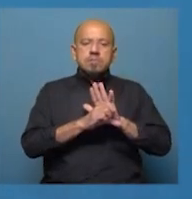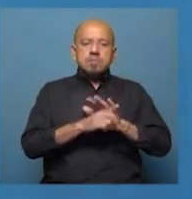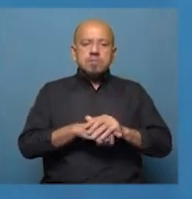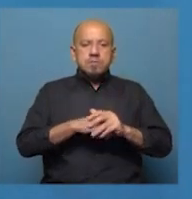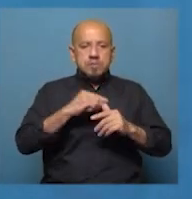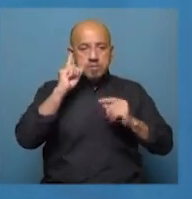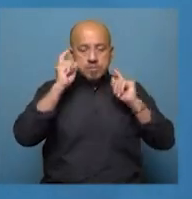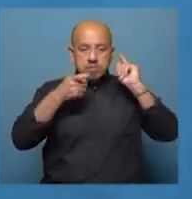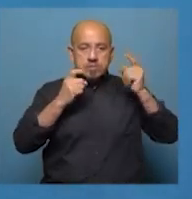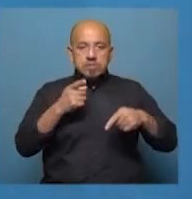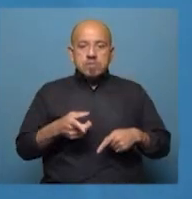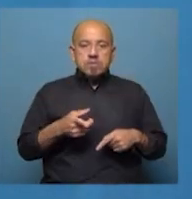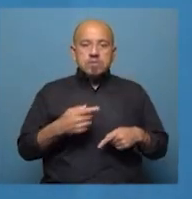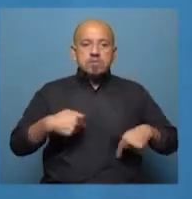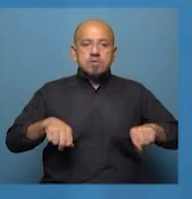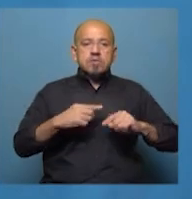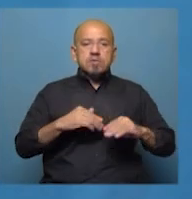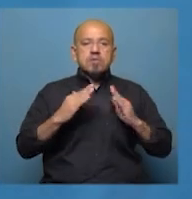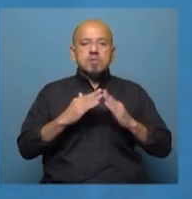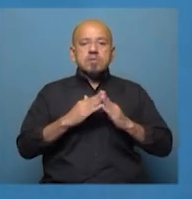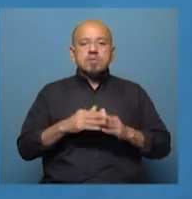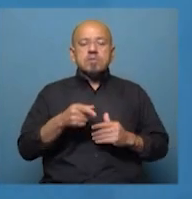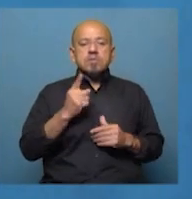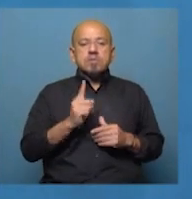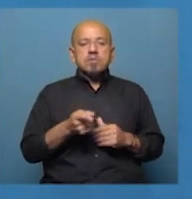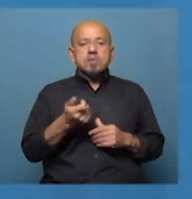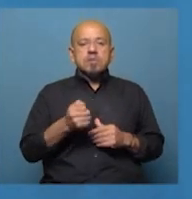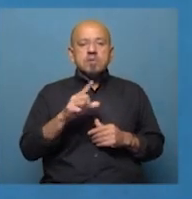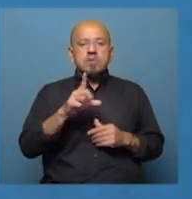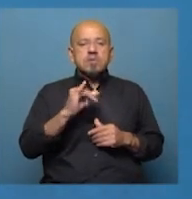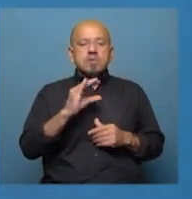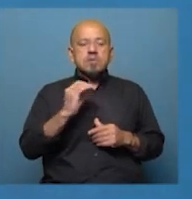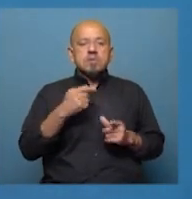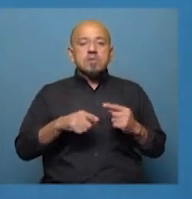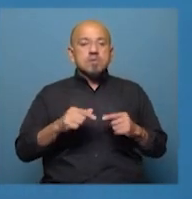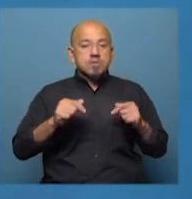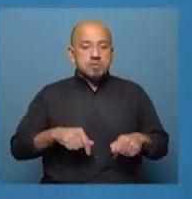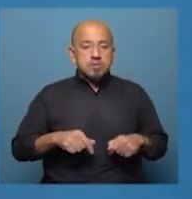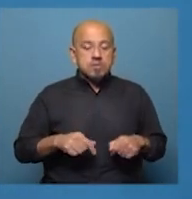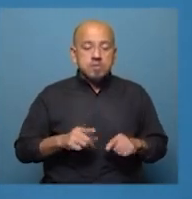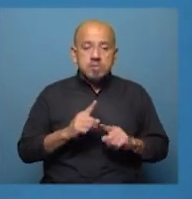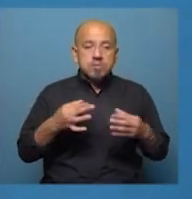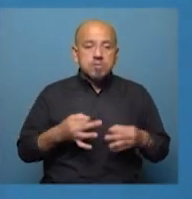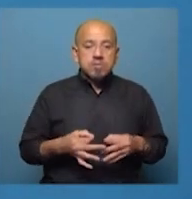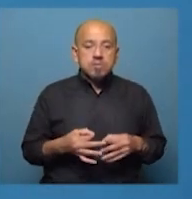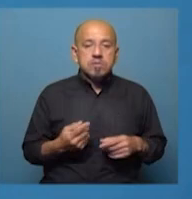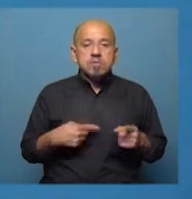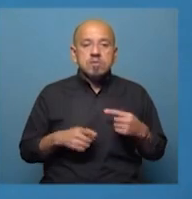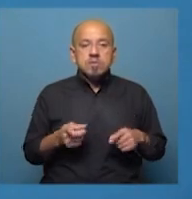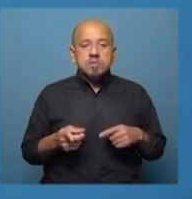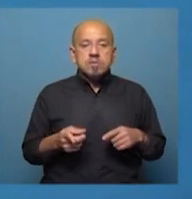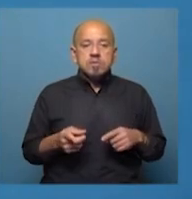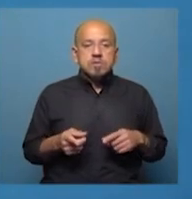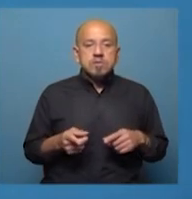debiera amparar a los trabajadores de casa Galicia Esa es la obligación que tiene el Estado acá la incumple Entonces si ese fuera el